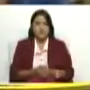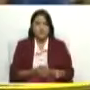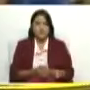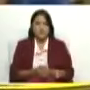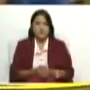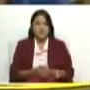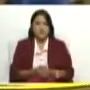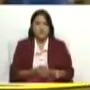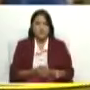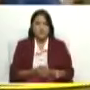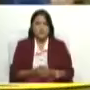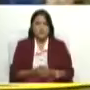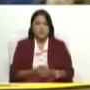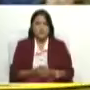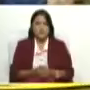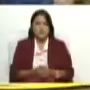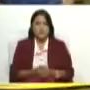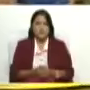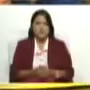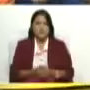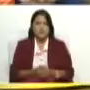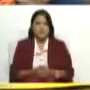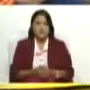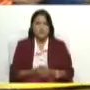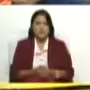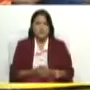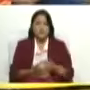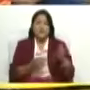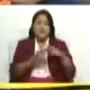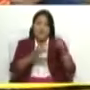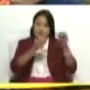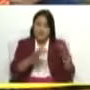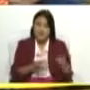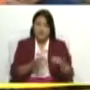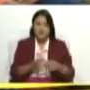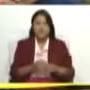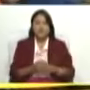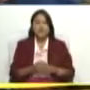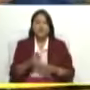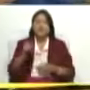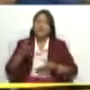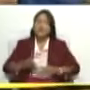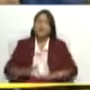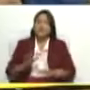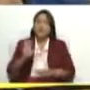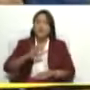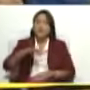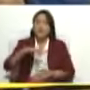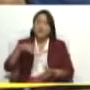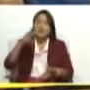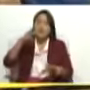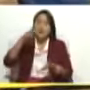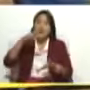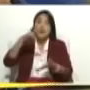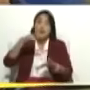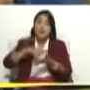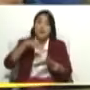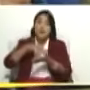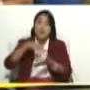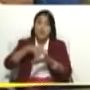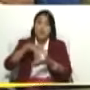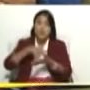táchira del táchira verdad pero tú eres De dónde De carabobo bueno el apellido viene el